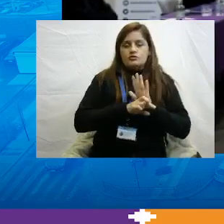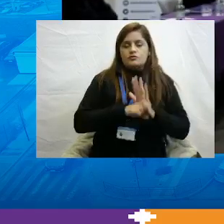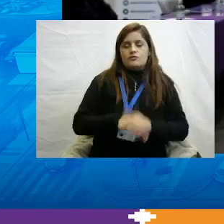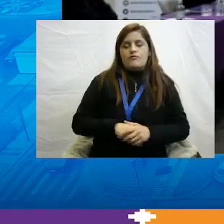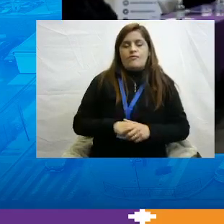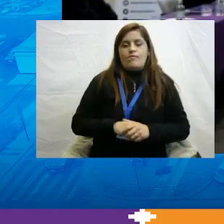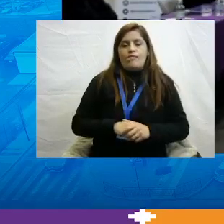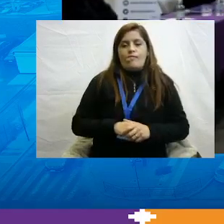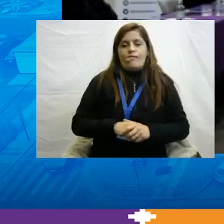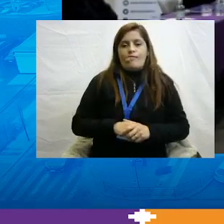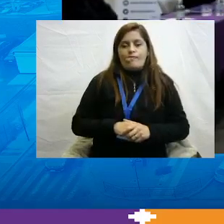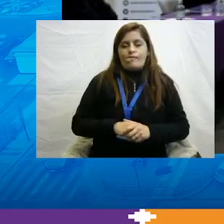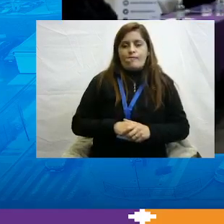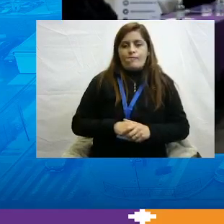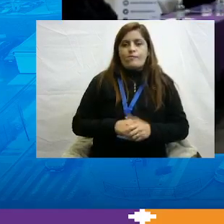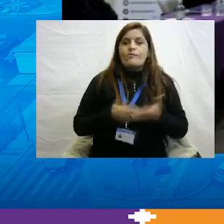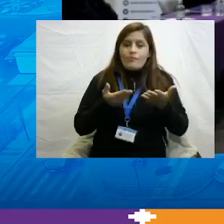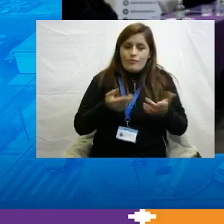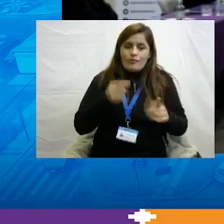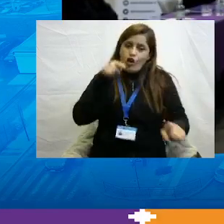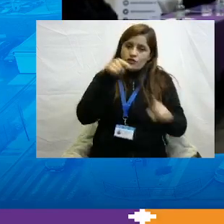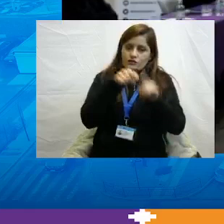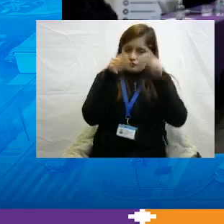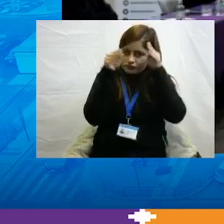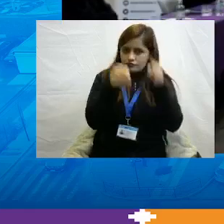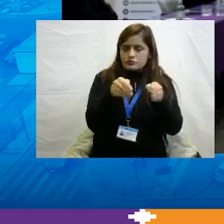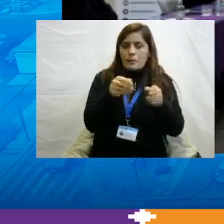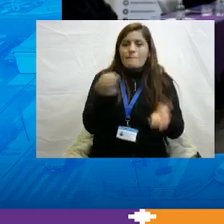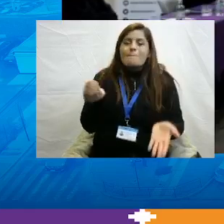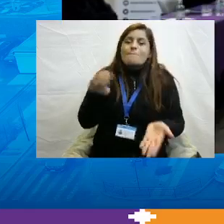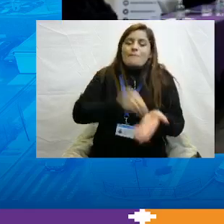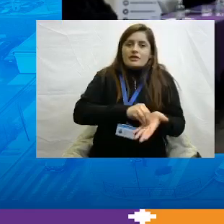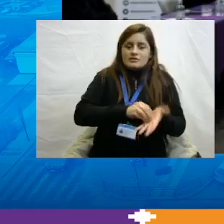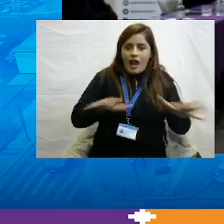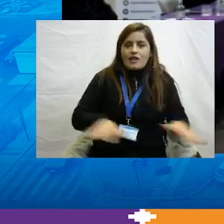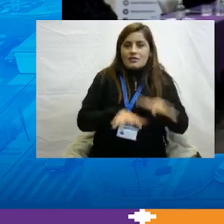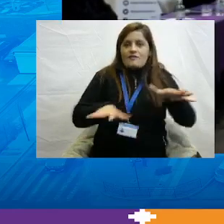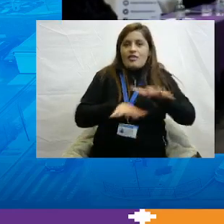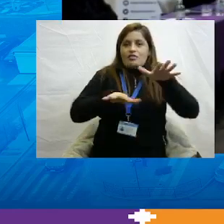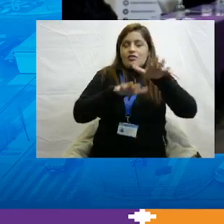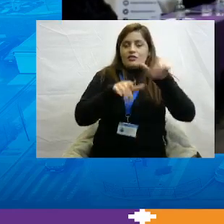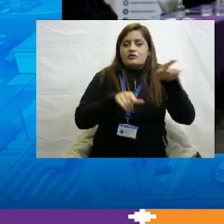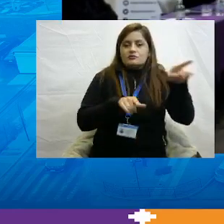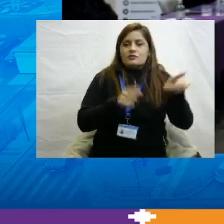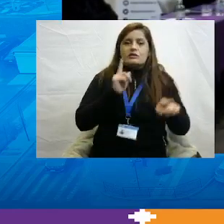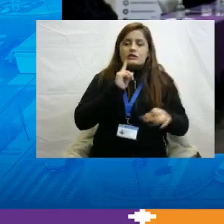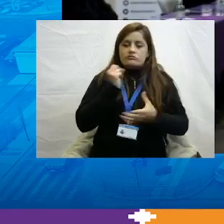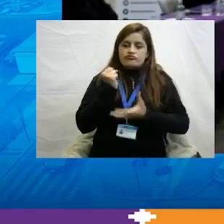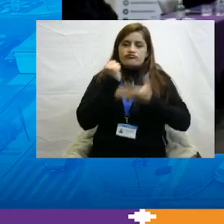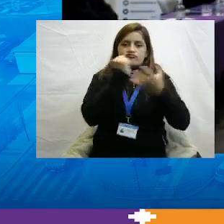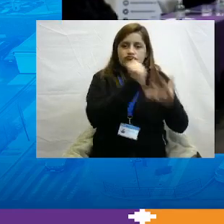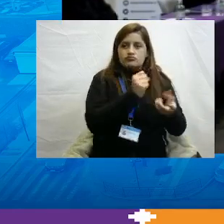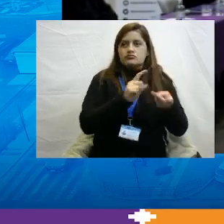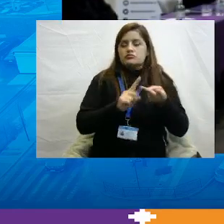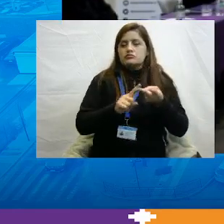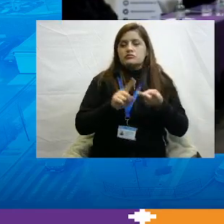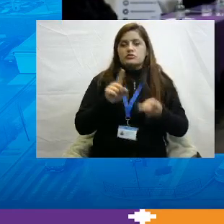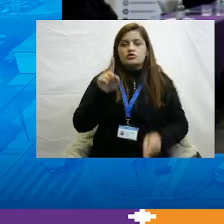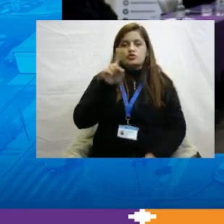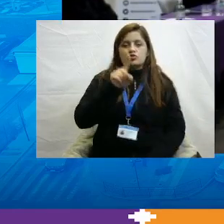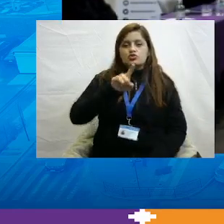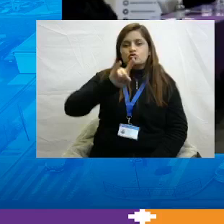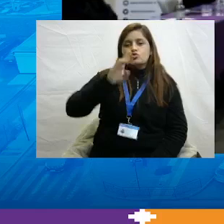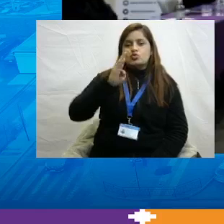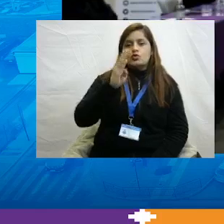sea, si finalmente ese es el objetivo principal, el poder gestionar los recursos necesarios, gobierno regional, subdere u